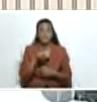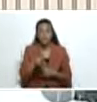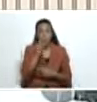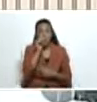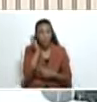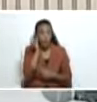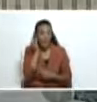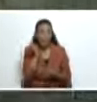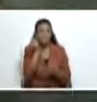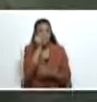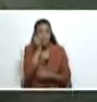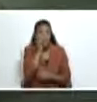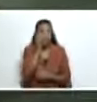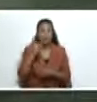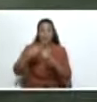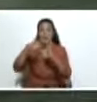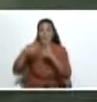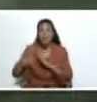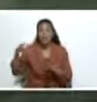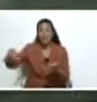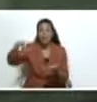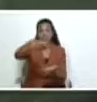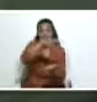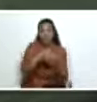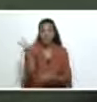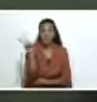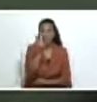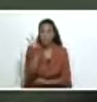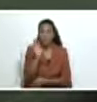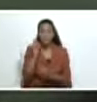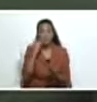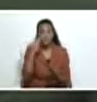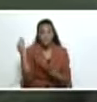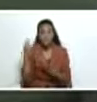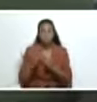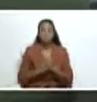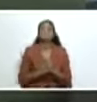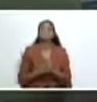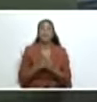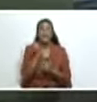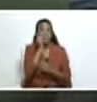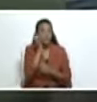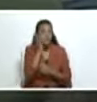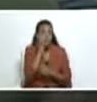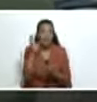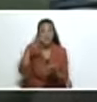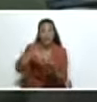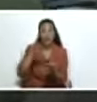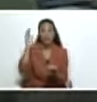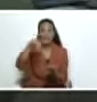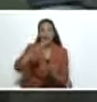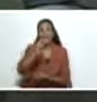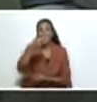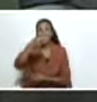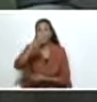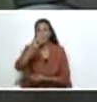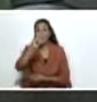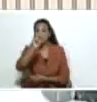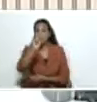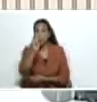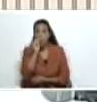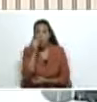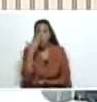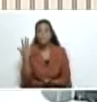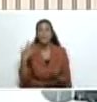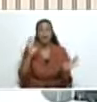madrinas de los distintos estados. Aquí está el padrino del estado Lara, Ernesto Villegas, que